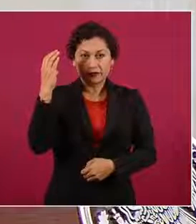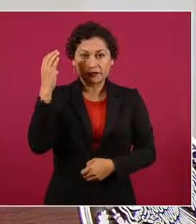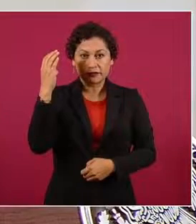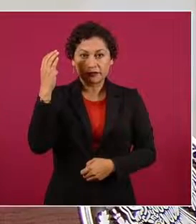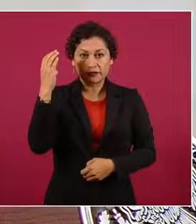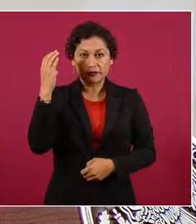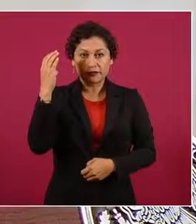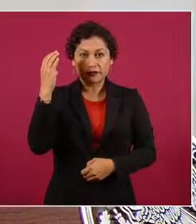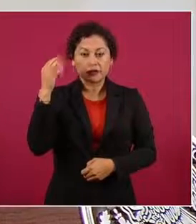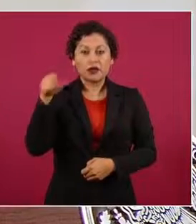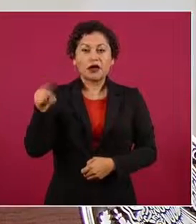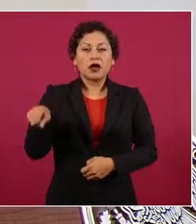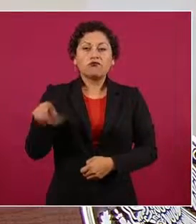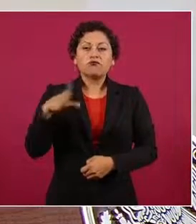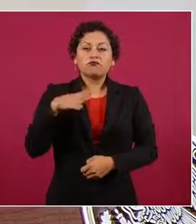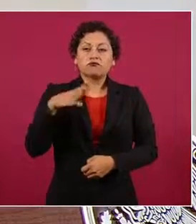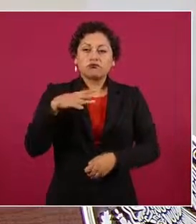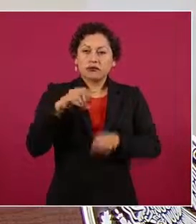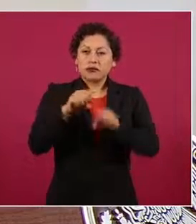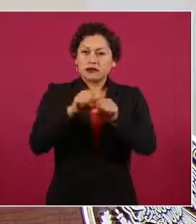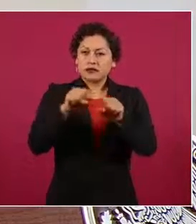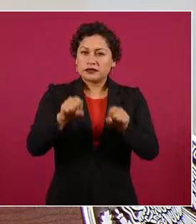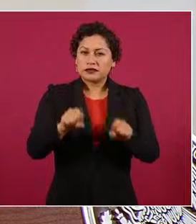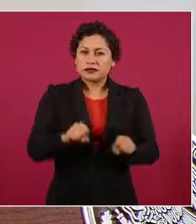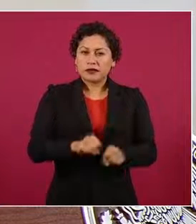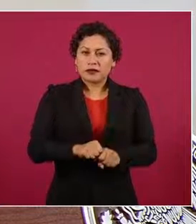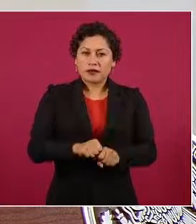un sistema que utilizan,